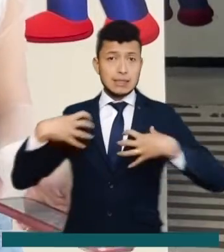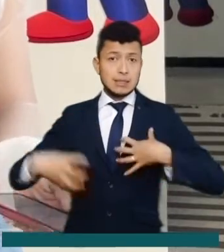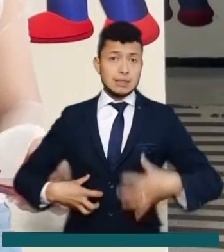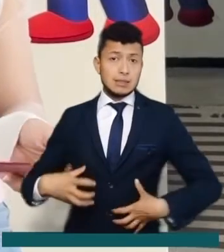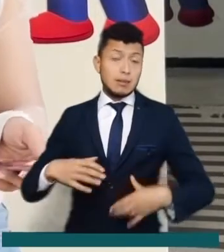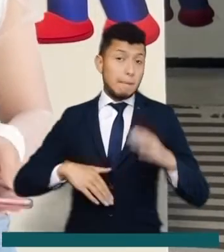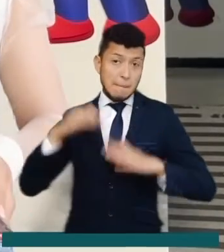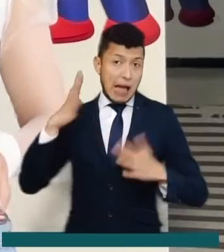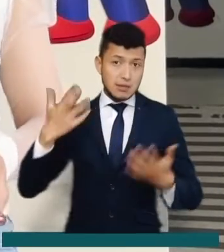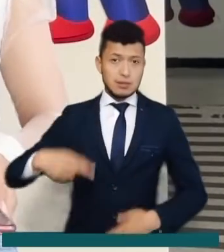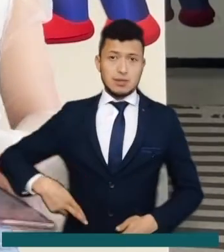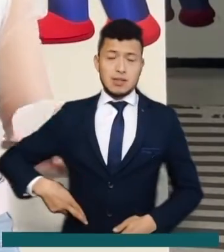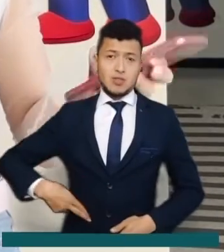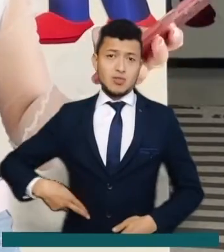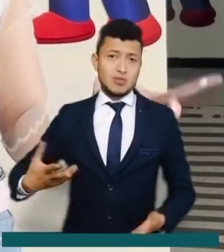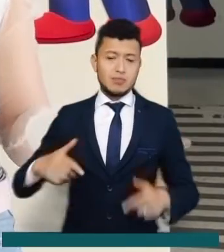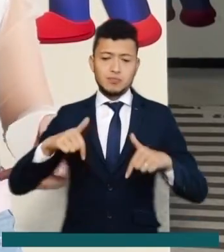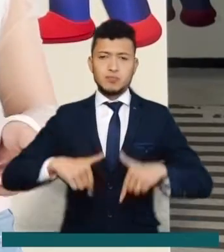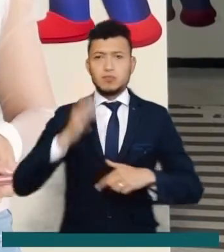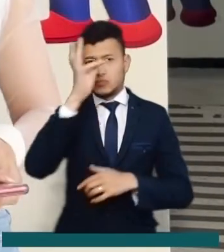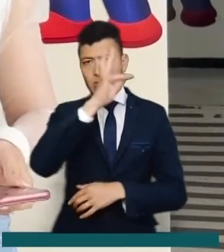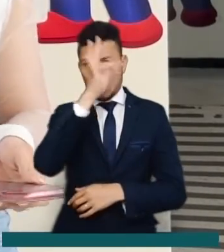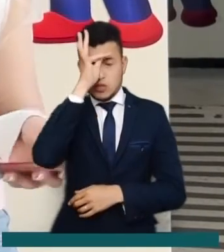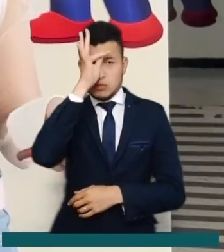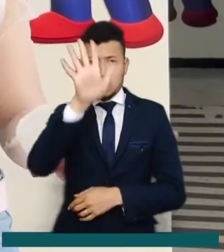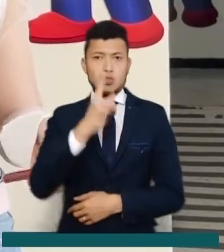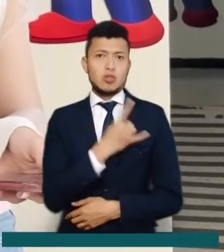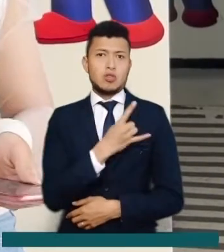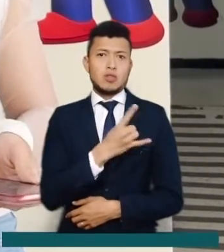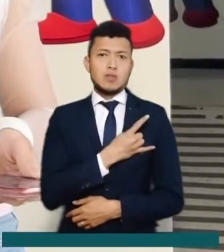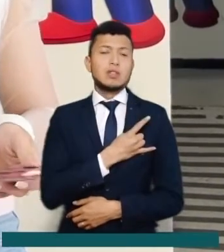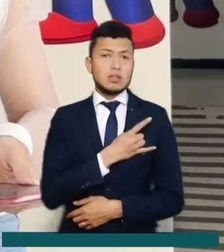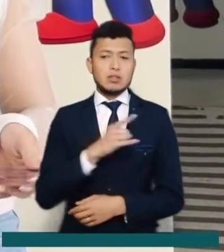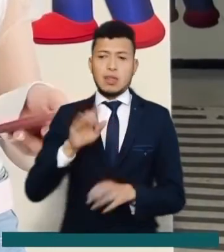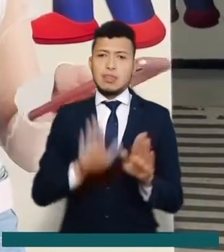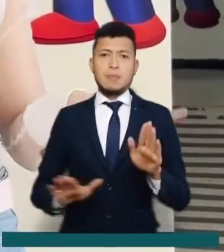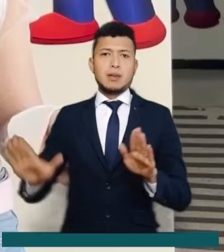y en especial un riñón. Desde el Hospital Universitario